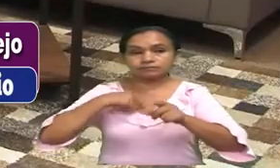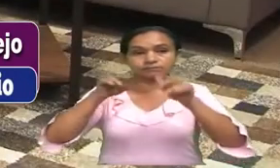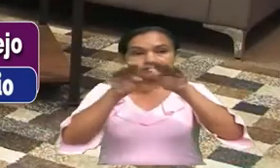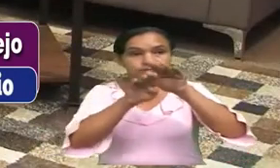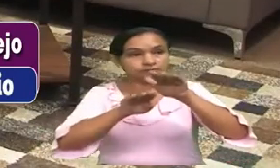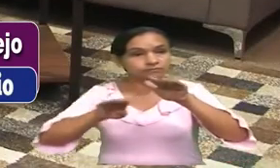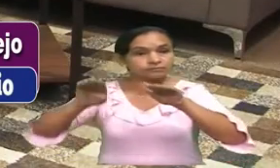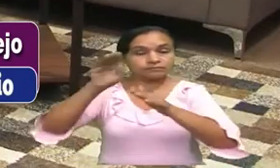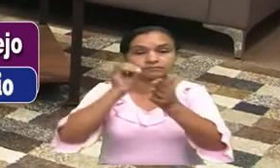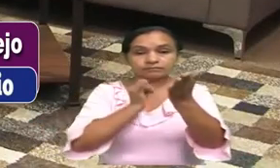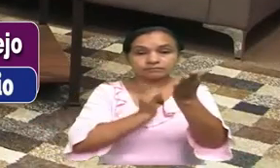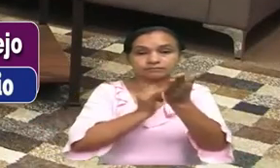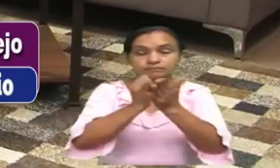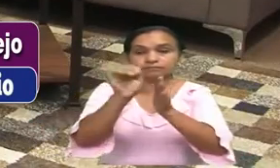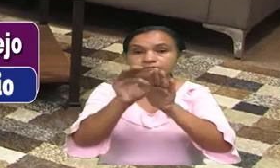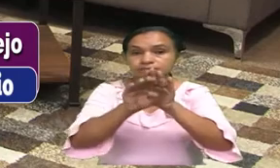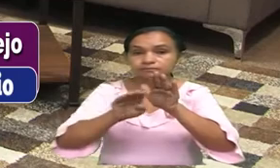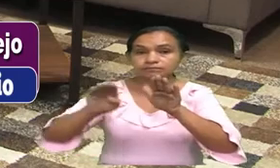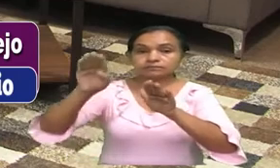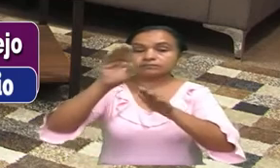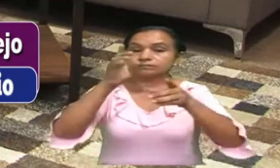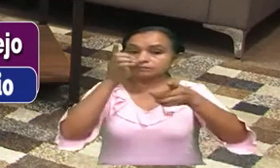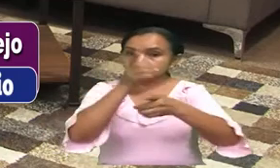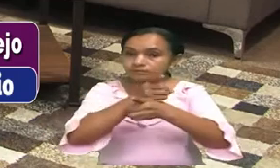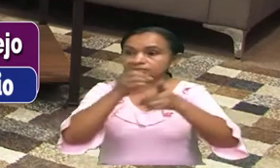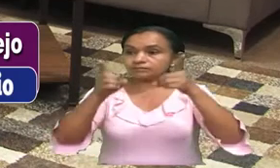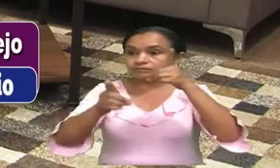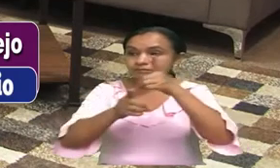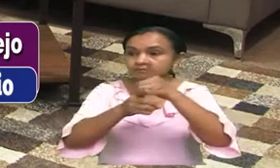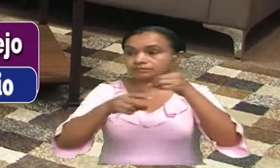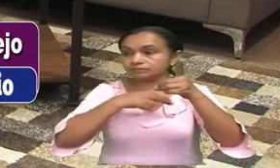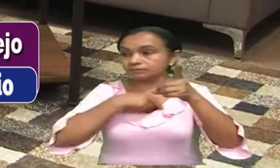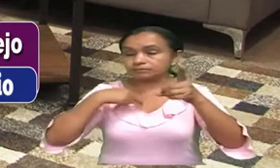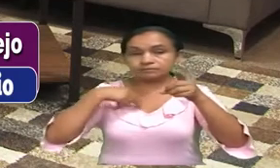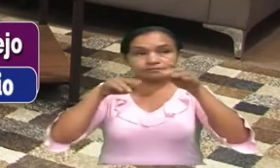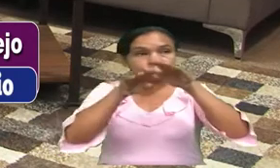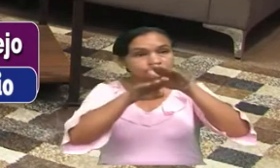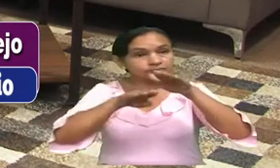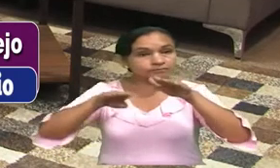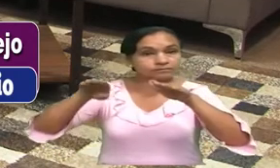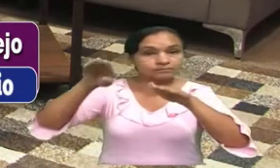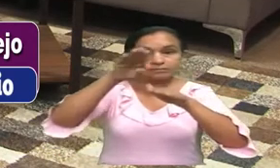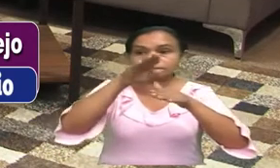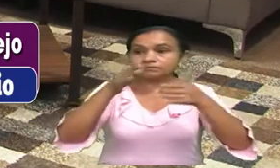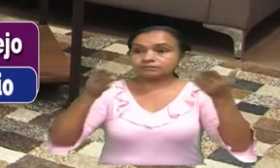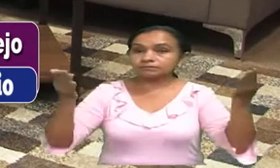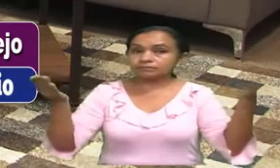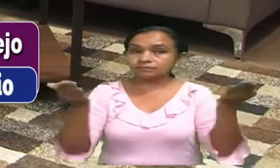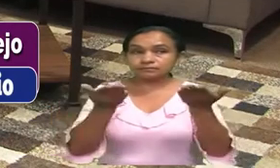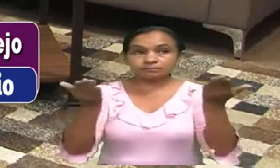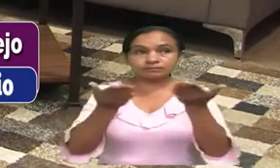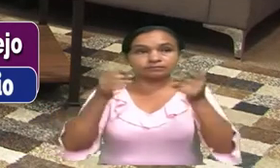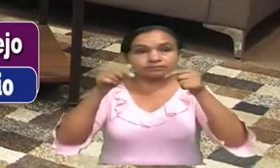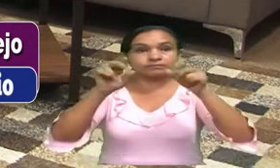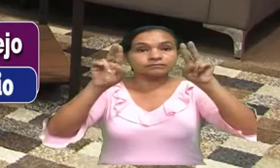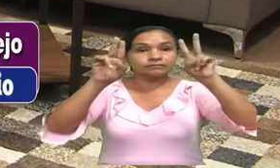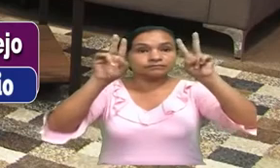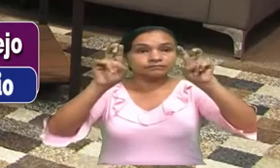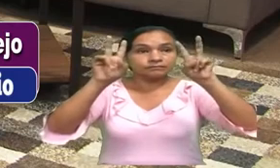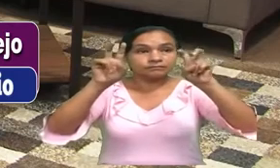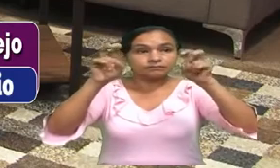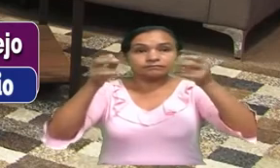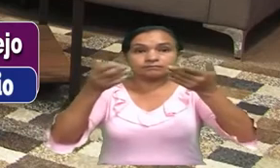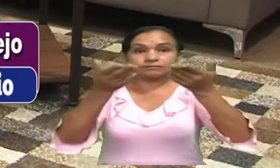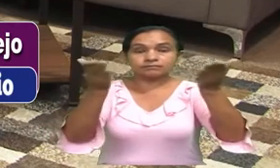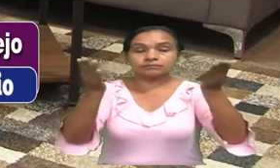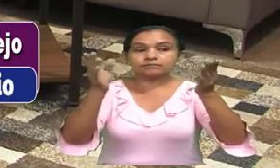tenemos que investigar más y que por tanto debemos de publicar más. Okay. Lógicamente, en este tema de las publicaciones